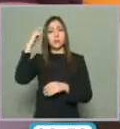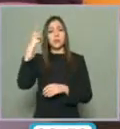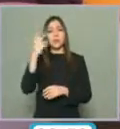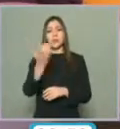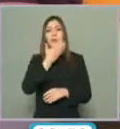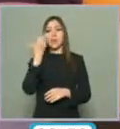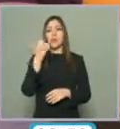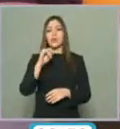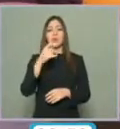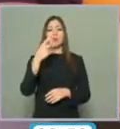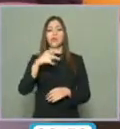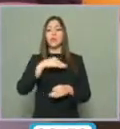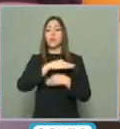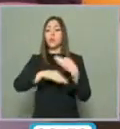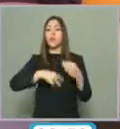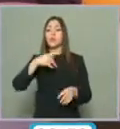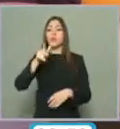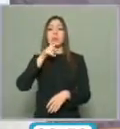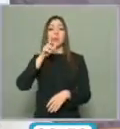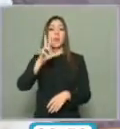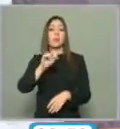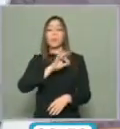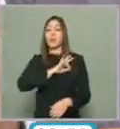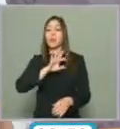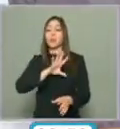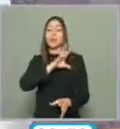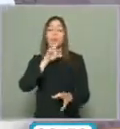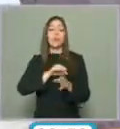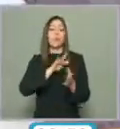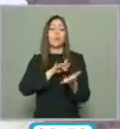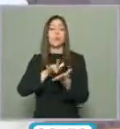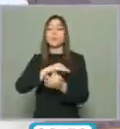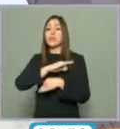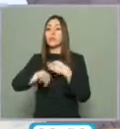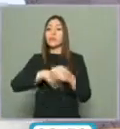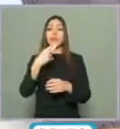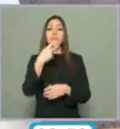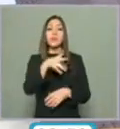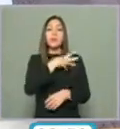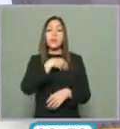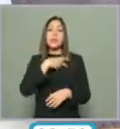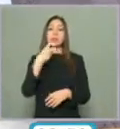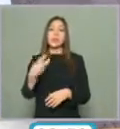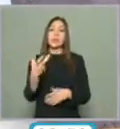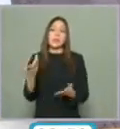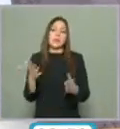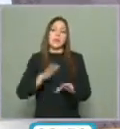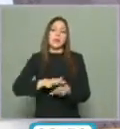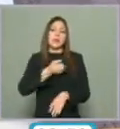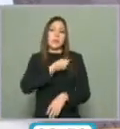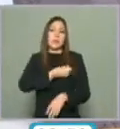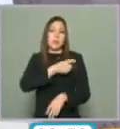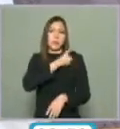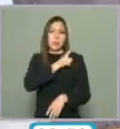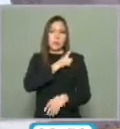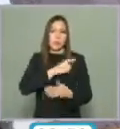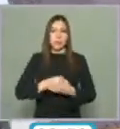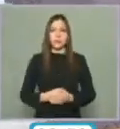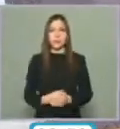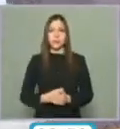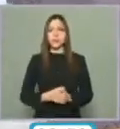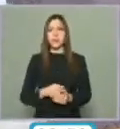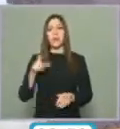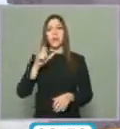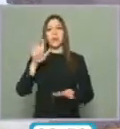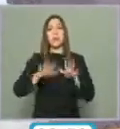lo es todo para el hijo, y que no puede satisfacer todas las necesidades de su hijo, es algo muy saludable, ¿no? Porque además muchas mamás desde